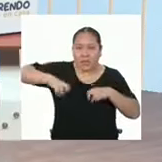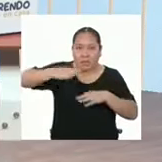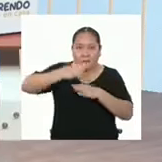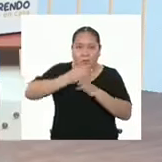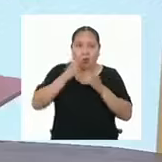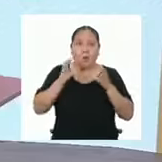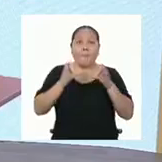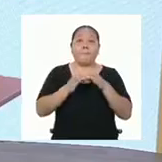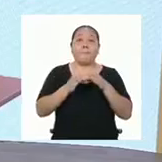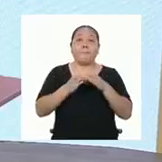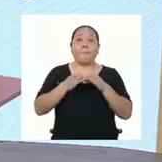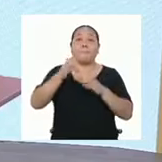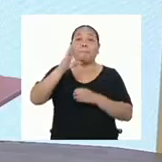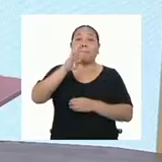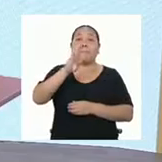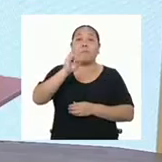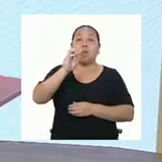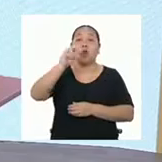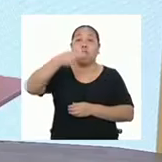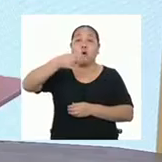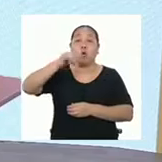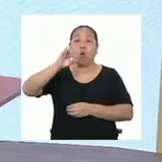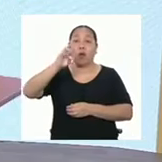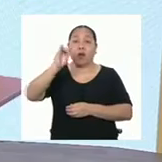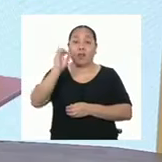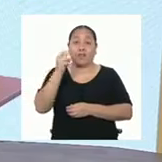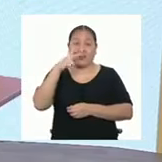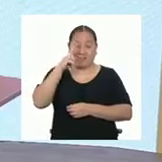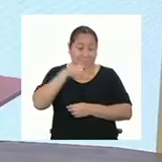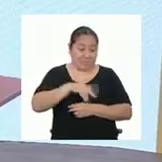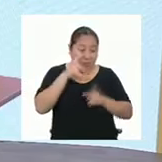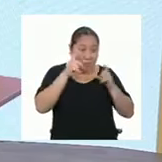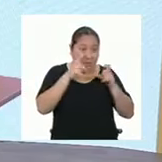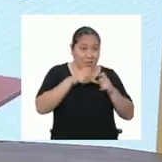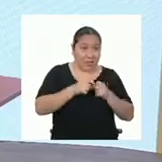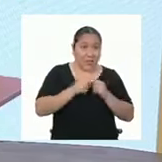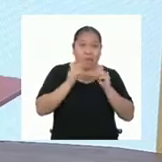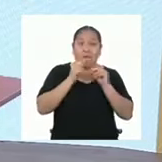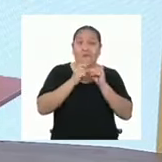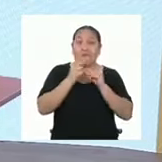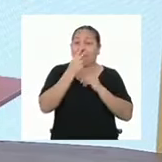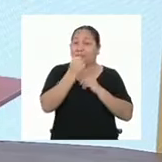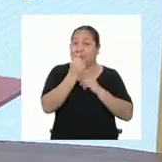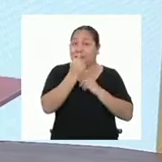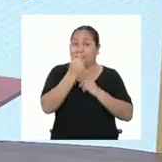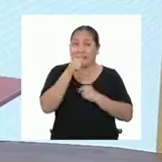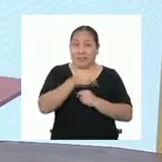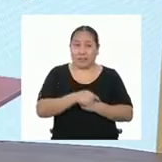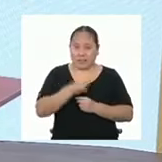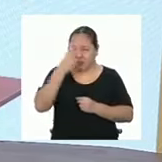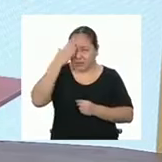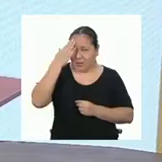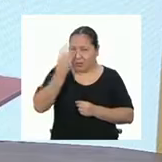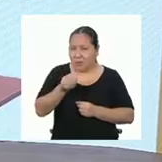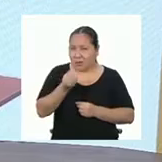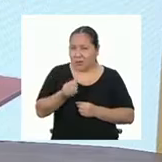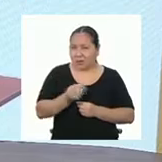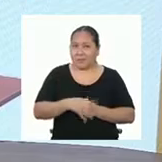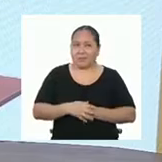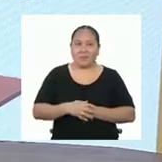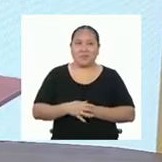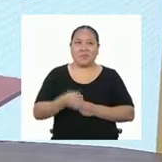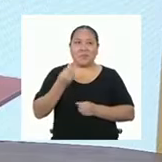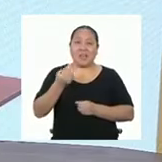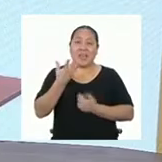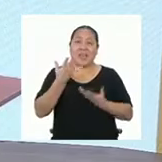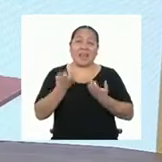unos bioguertos Hace un rato vieron que estaba tomándole fotos a esas fresitas ¿Saben por qué lo hacía? Pues